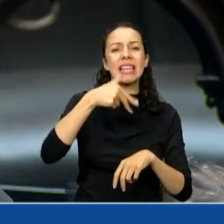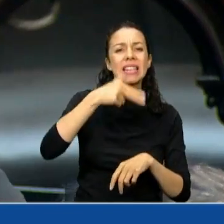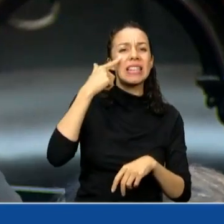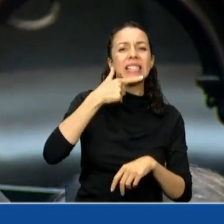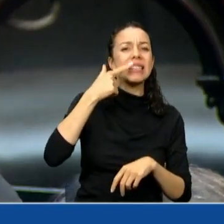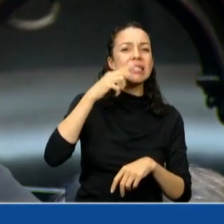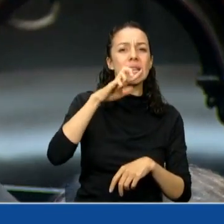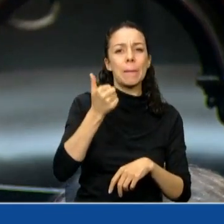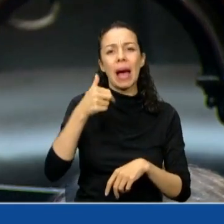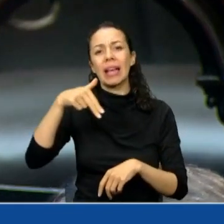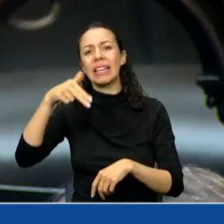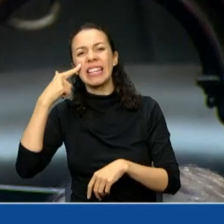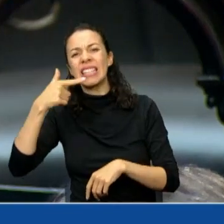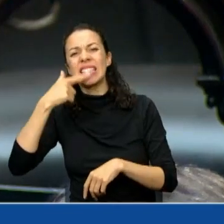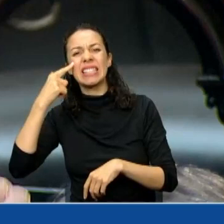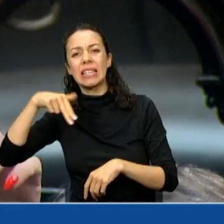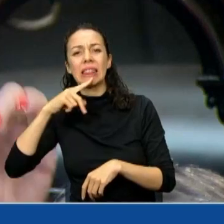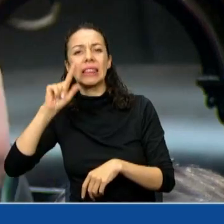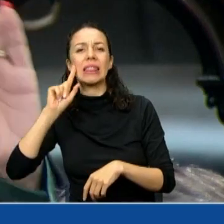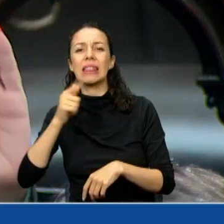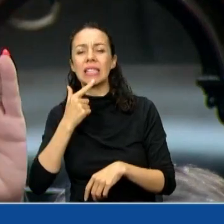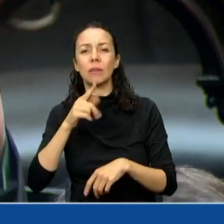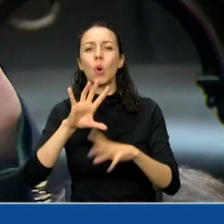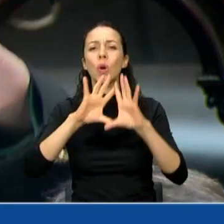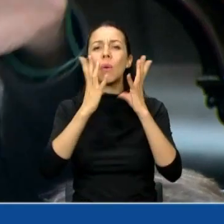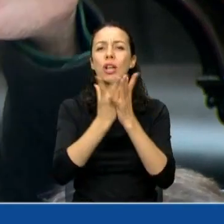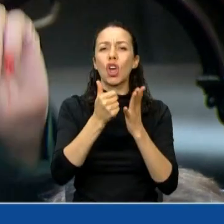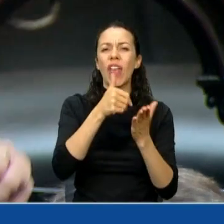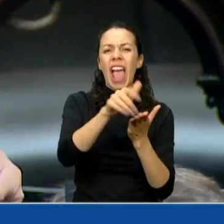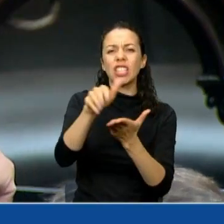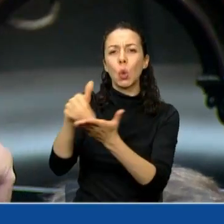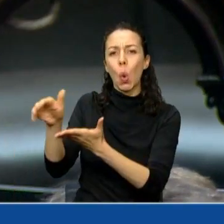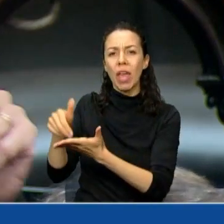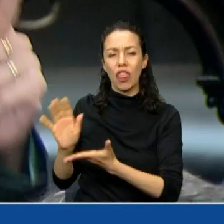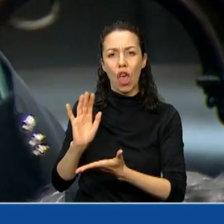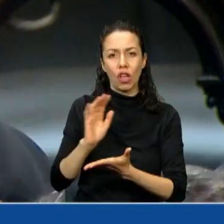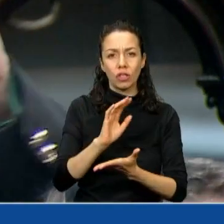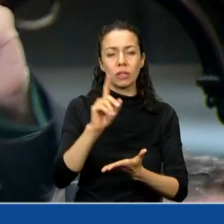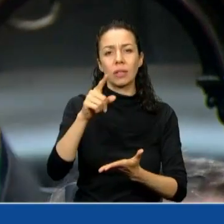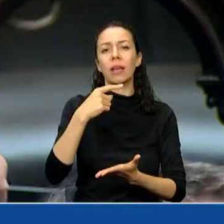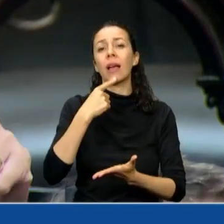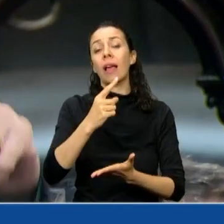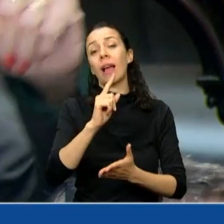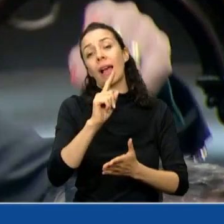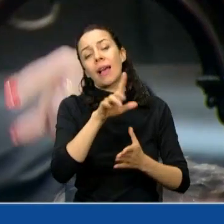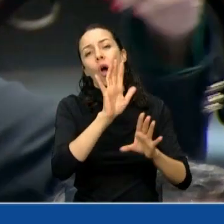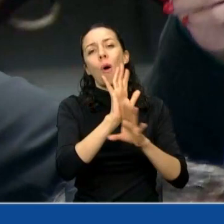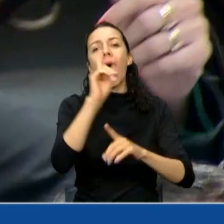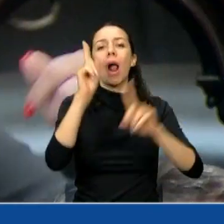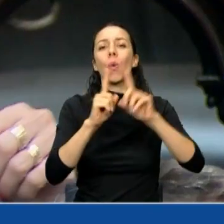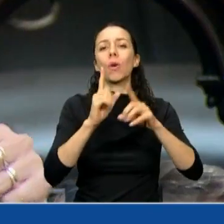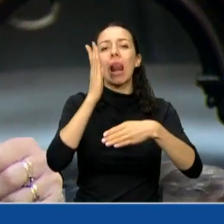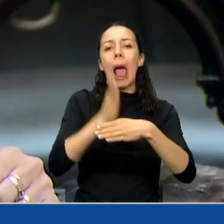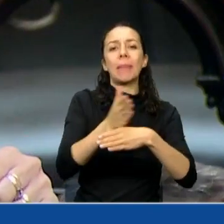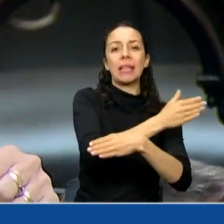universo de los excluidos, y textualmente impugnaba lo que se ufanaban de ser esa mitad de la Argentina que financiaba a